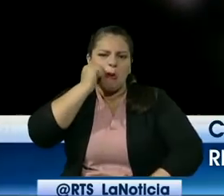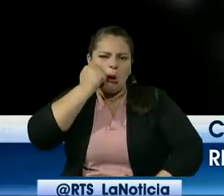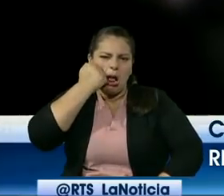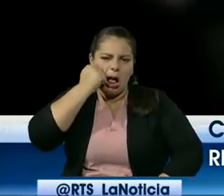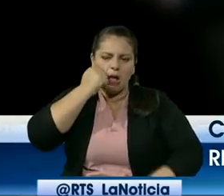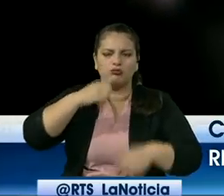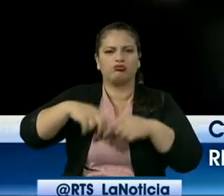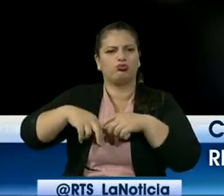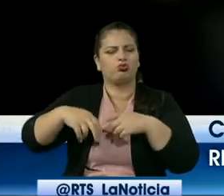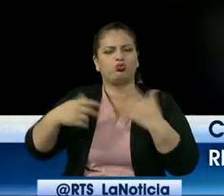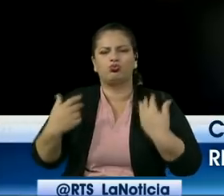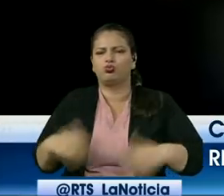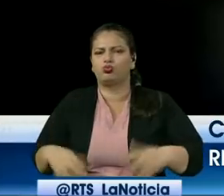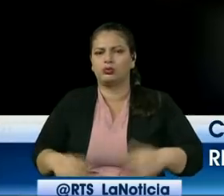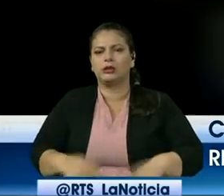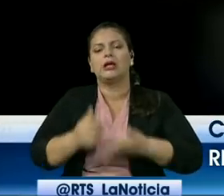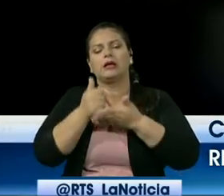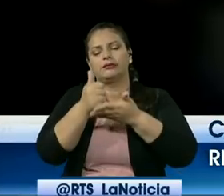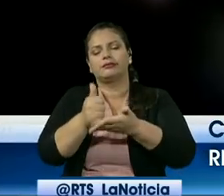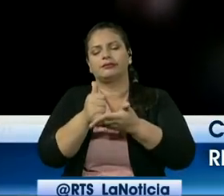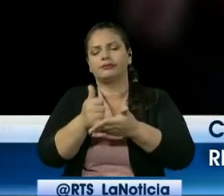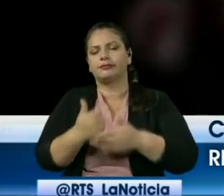estable.